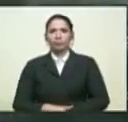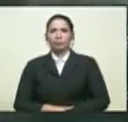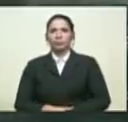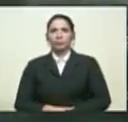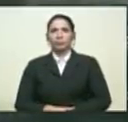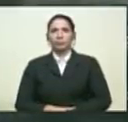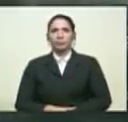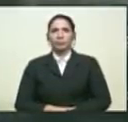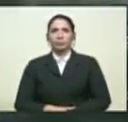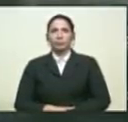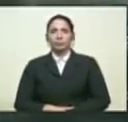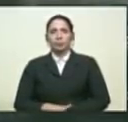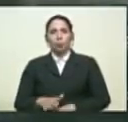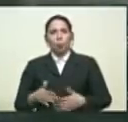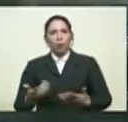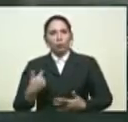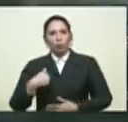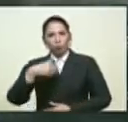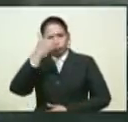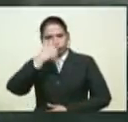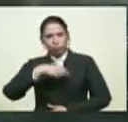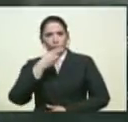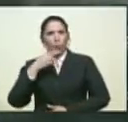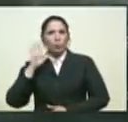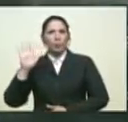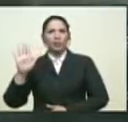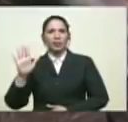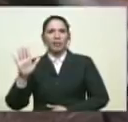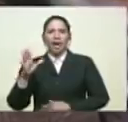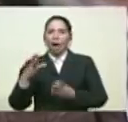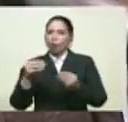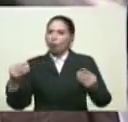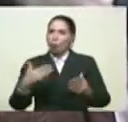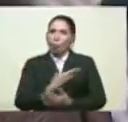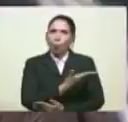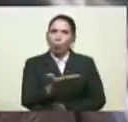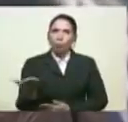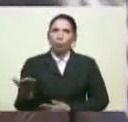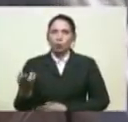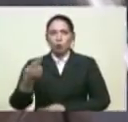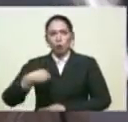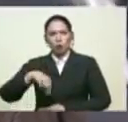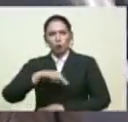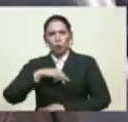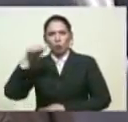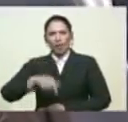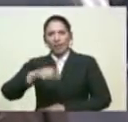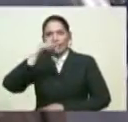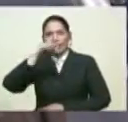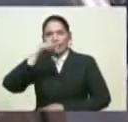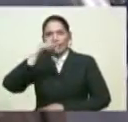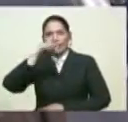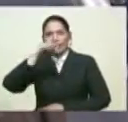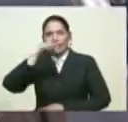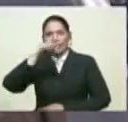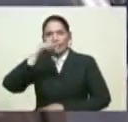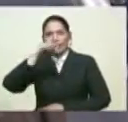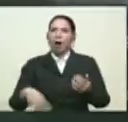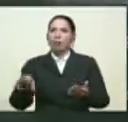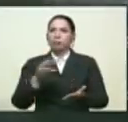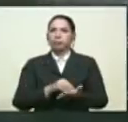Y cuando comprometí mi ser, los comprometí a todos. De que nosotros este año logramos